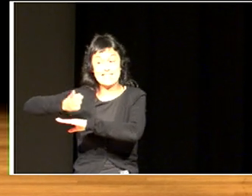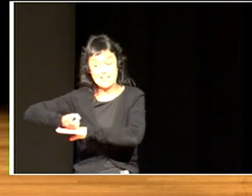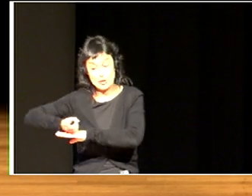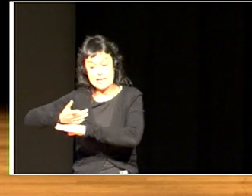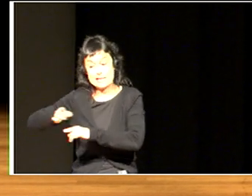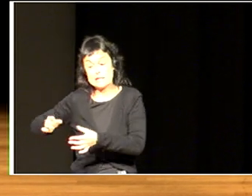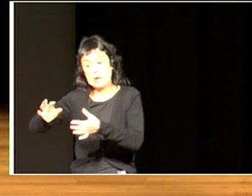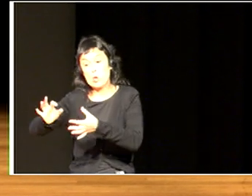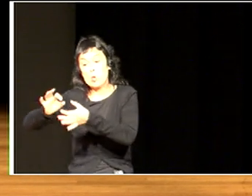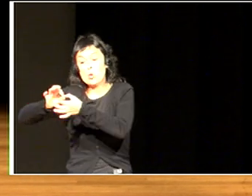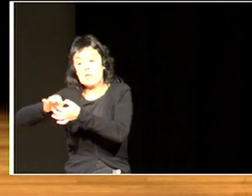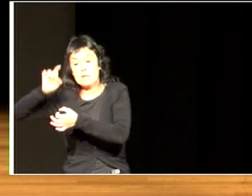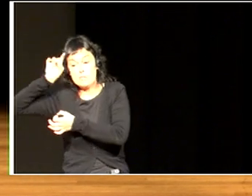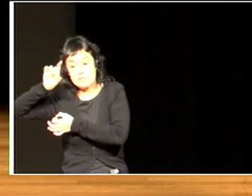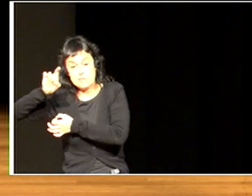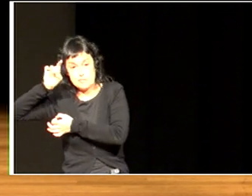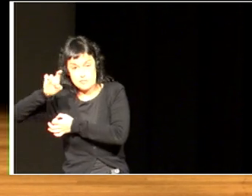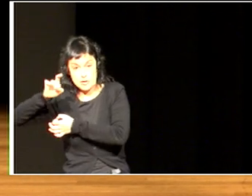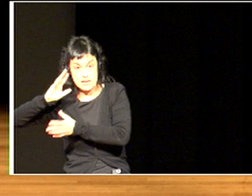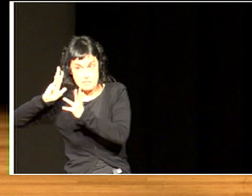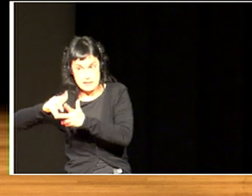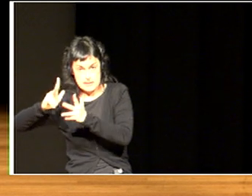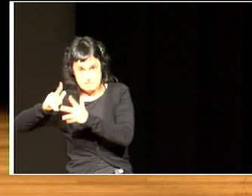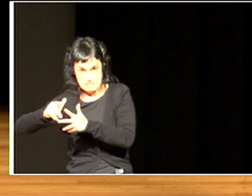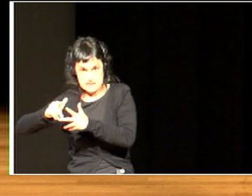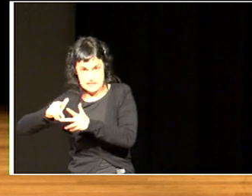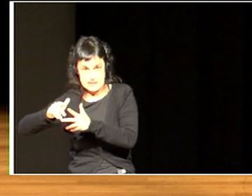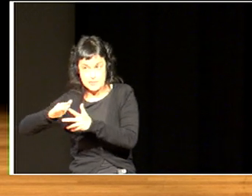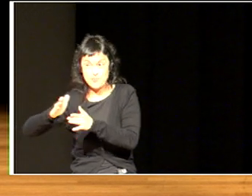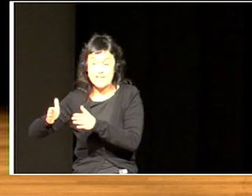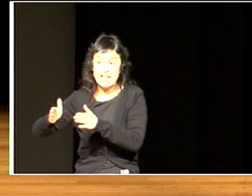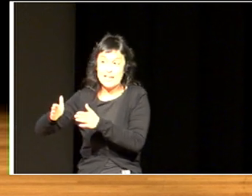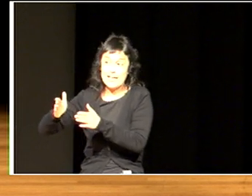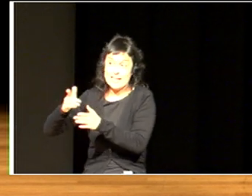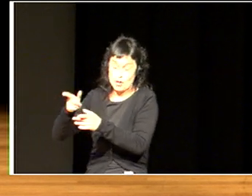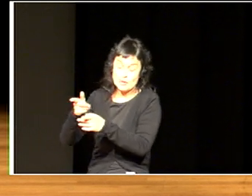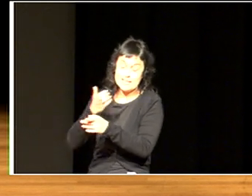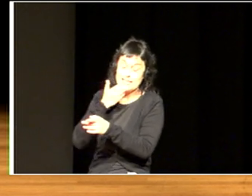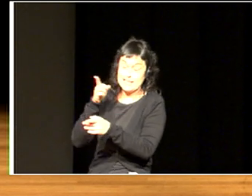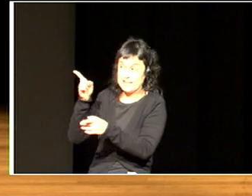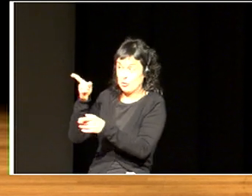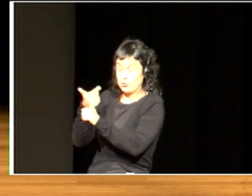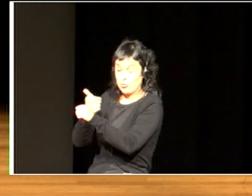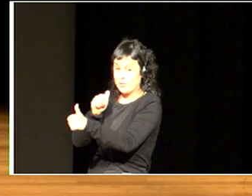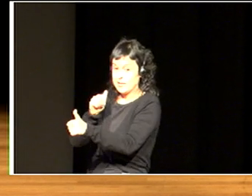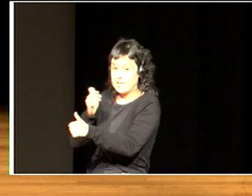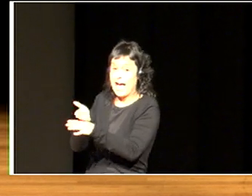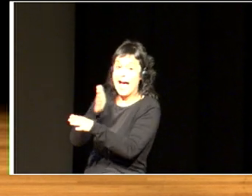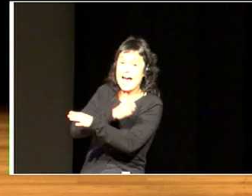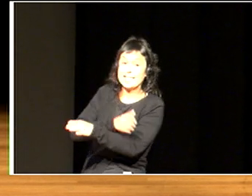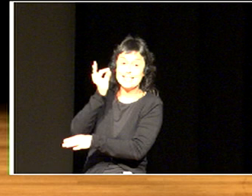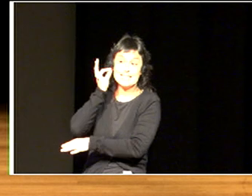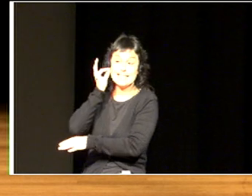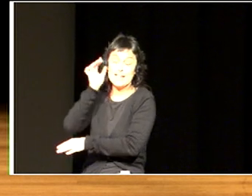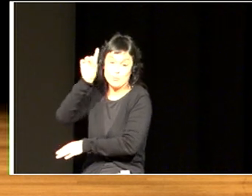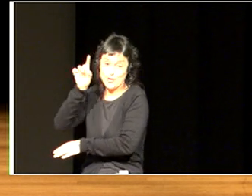matemáticas si hacéis esta actividad antes decírselo vale bueno y